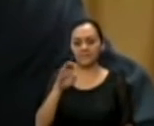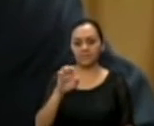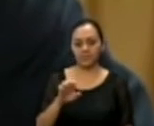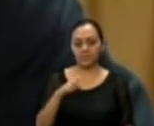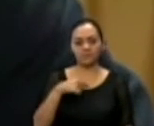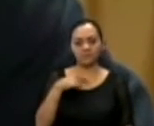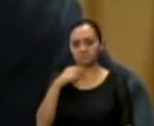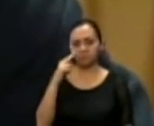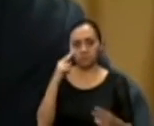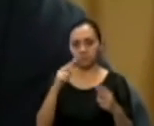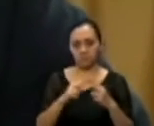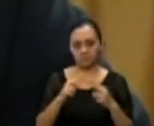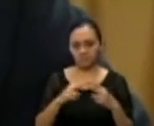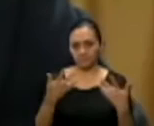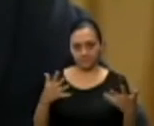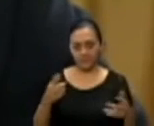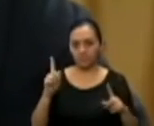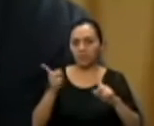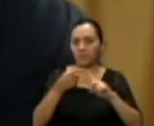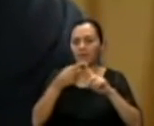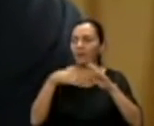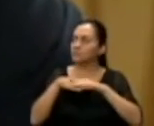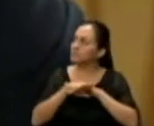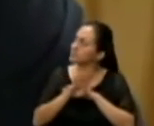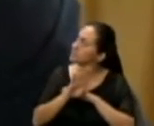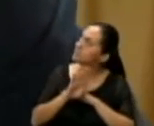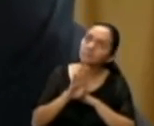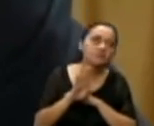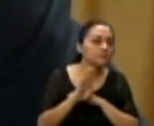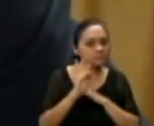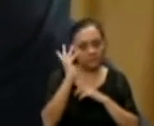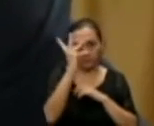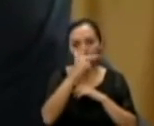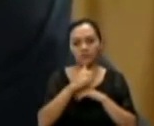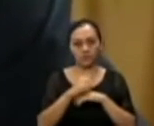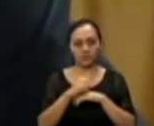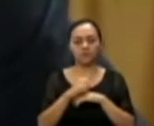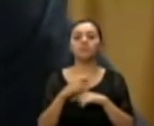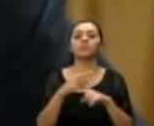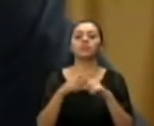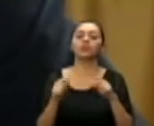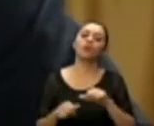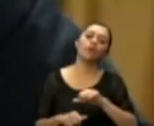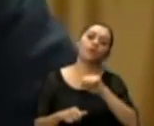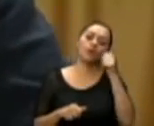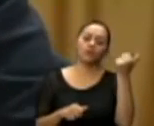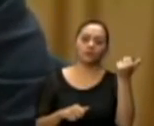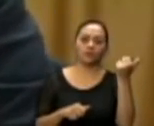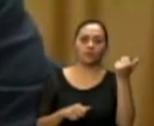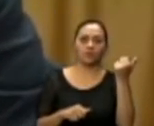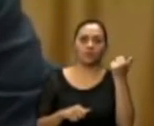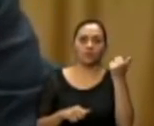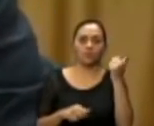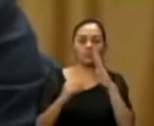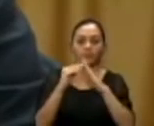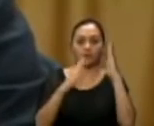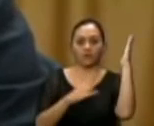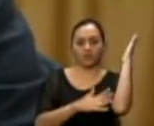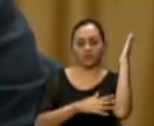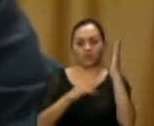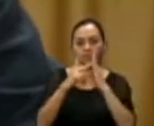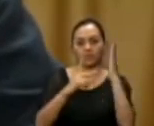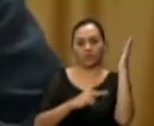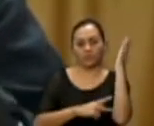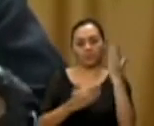insisto no conocida quedado gratamente sorprendido precioso el campus para otro proyecto espectacular del cual debemos sentirnos orgullosos